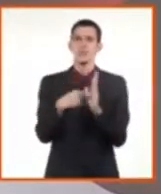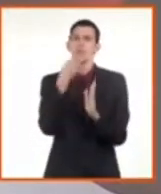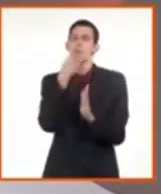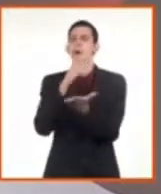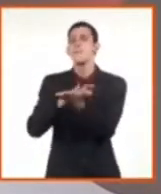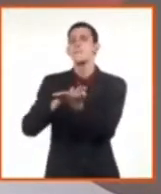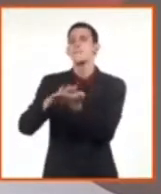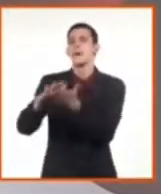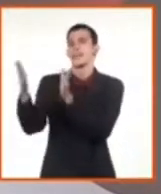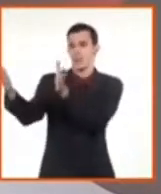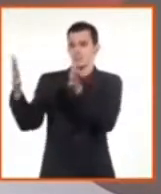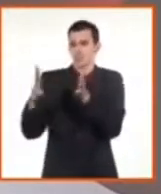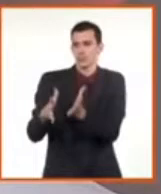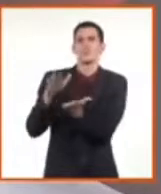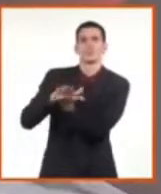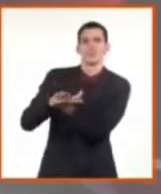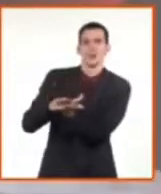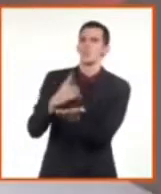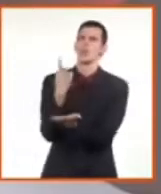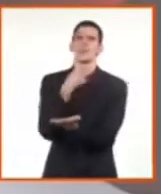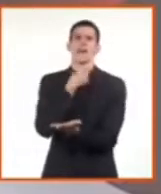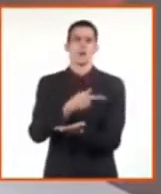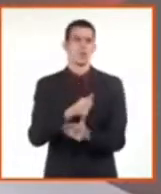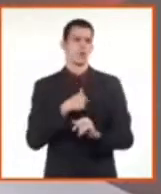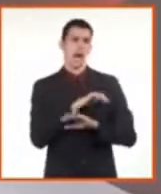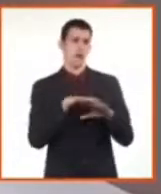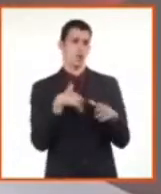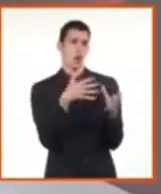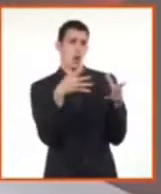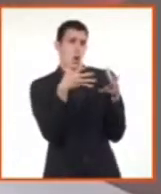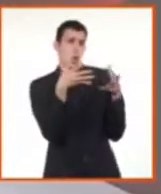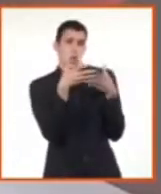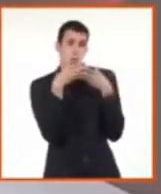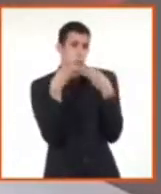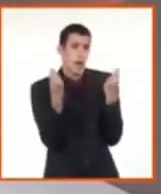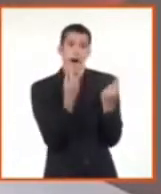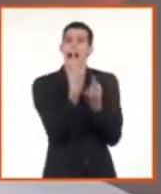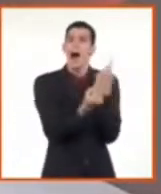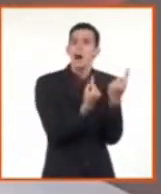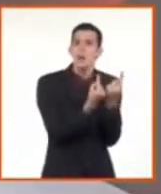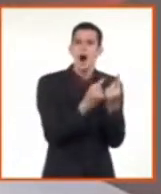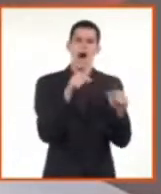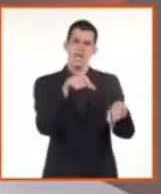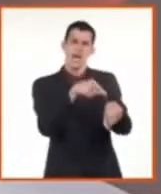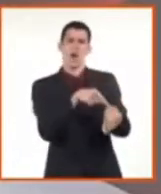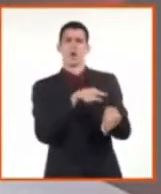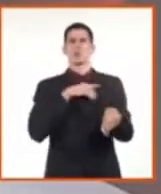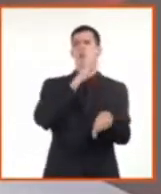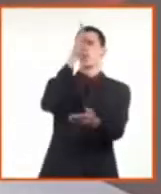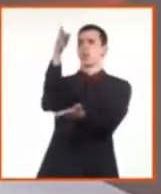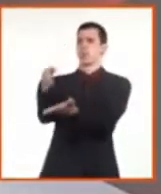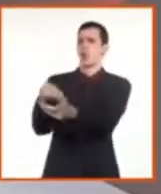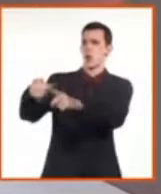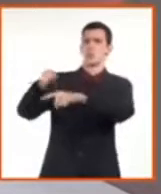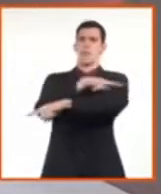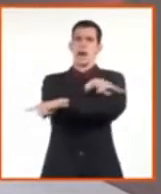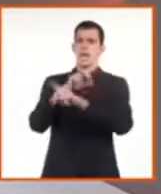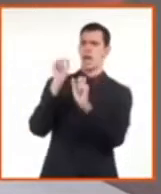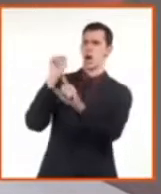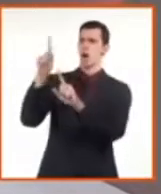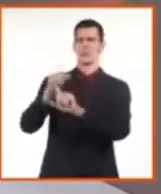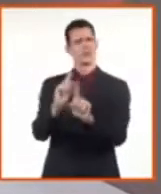a buscar a buscarlos en el momento que se necesitan igualmente se han creado empresas estatales